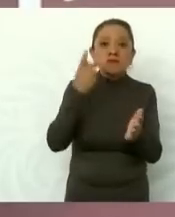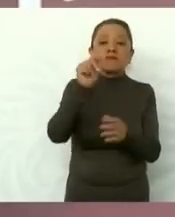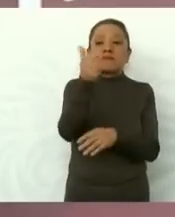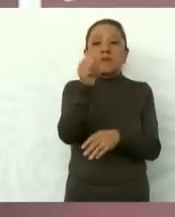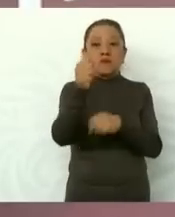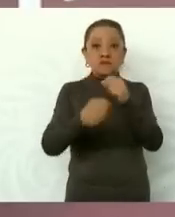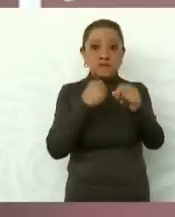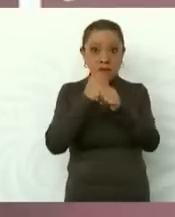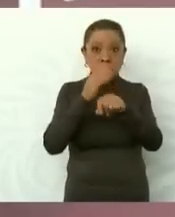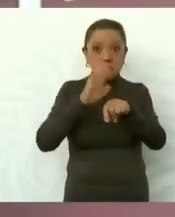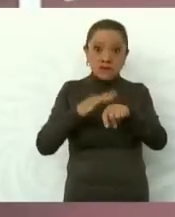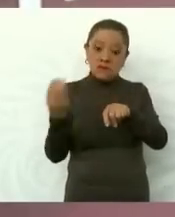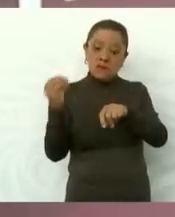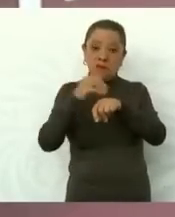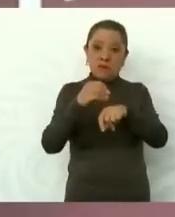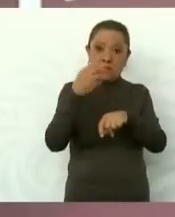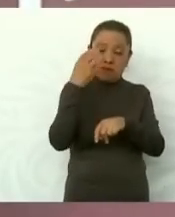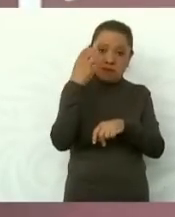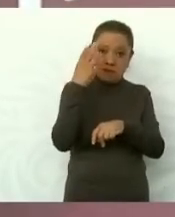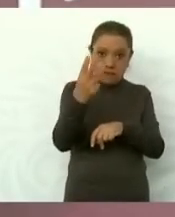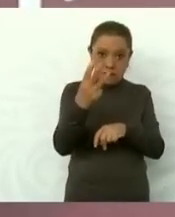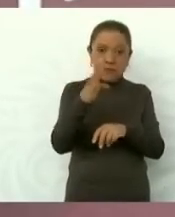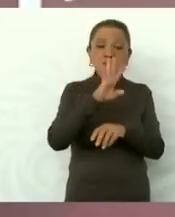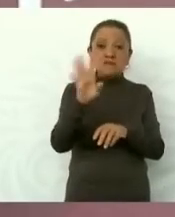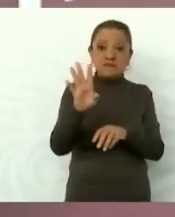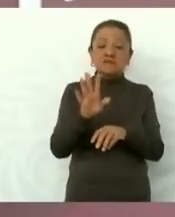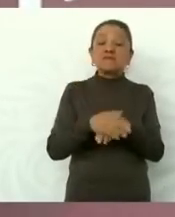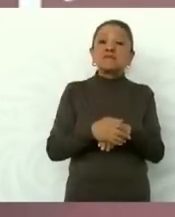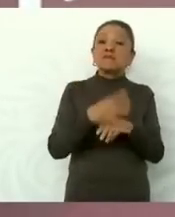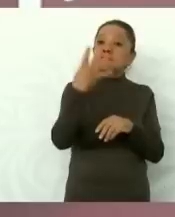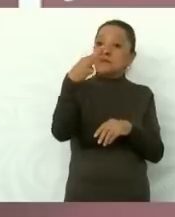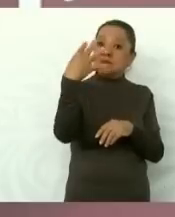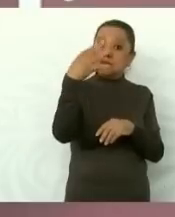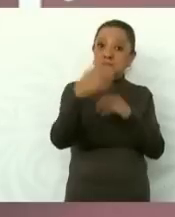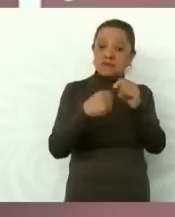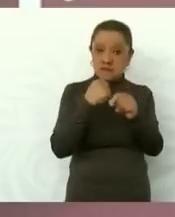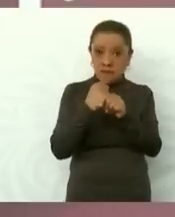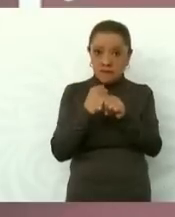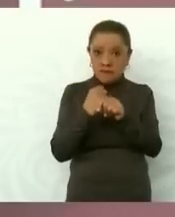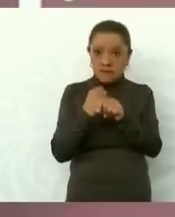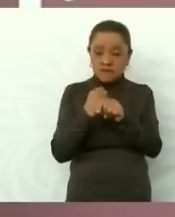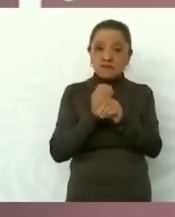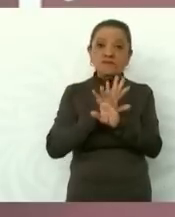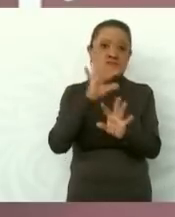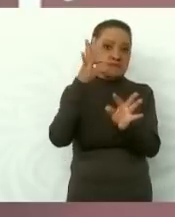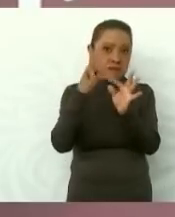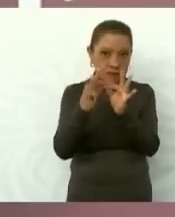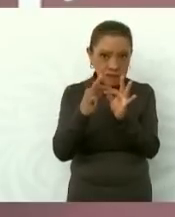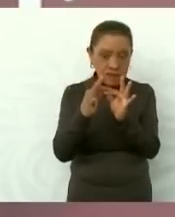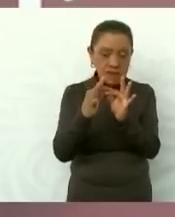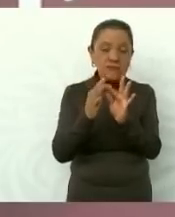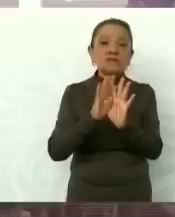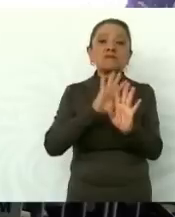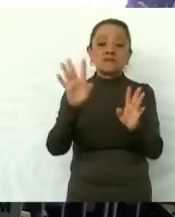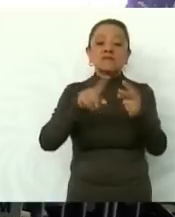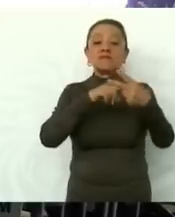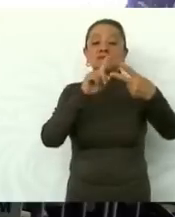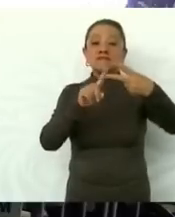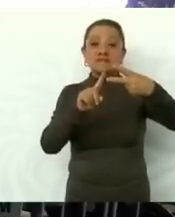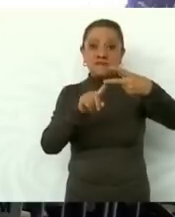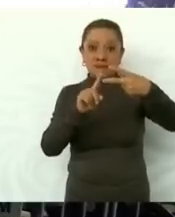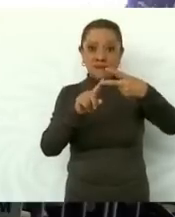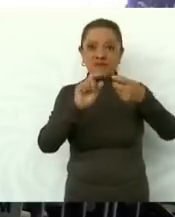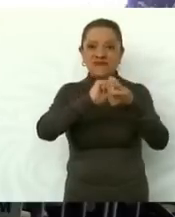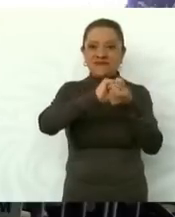más. Después vino la segunda transformación. ¿Quién es el gran exponente de la transformación de la